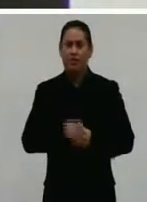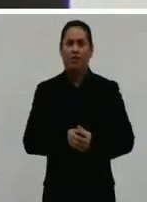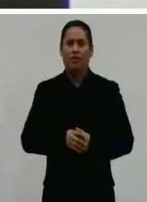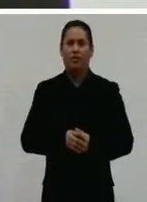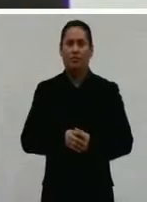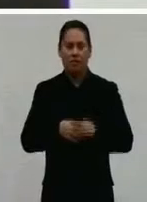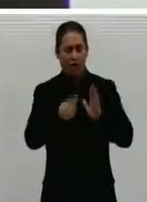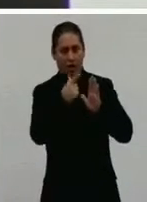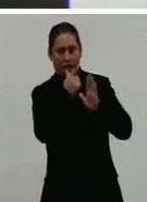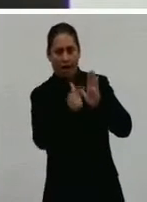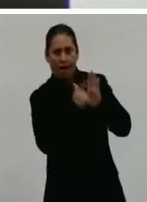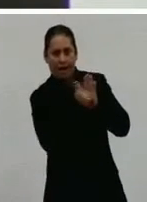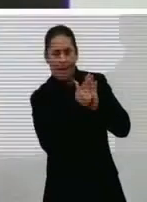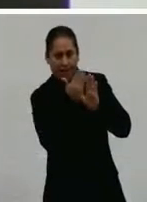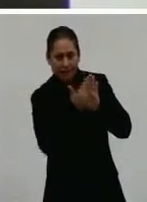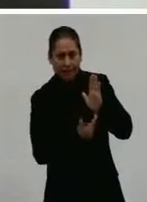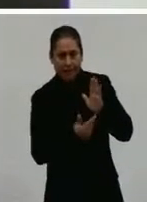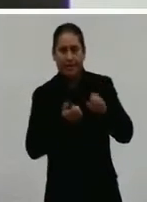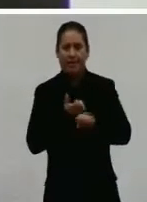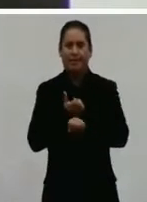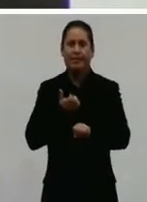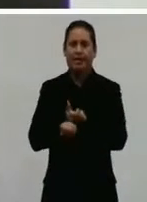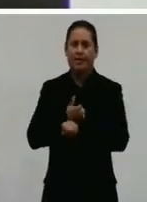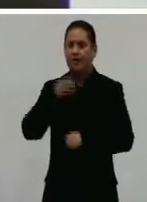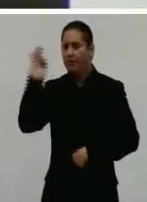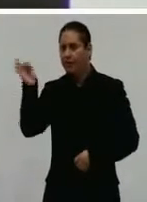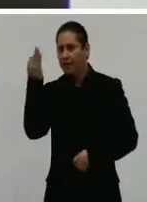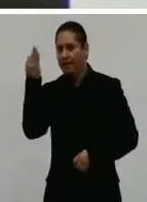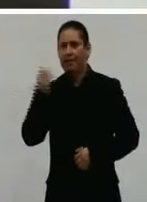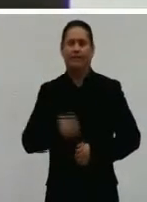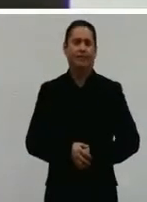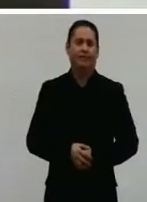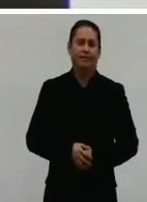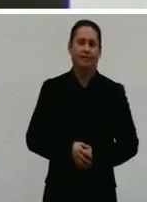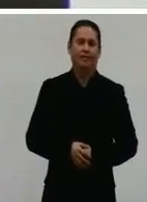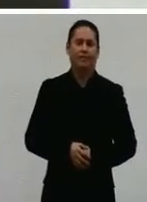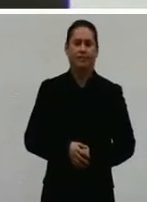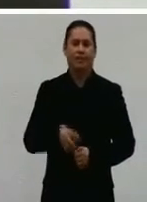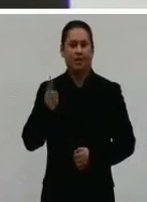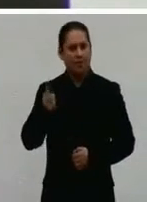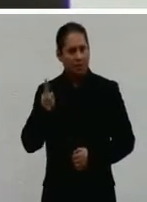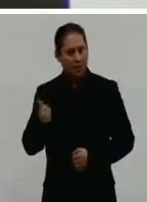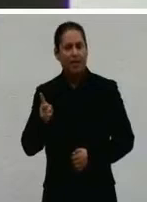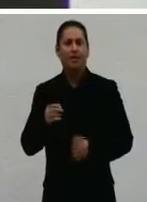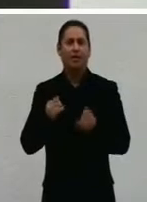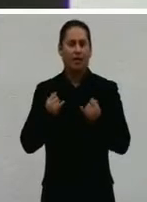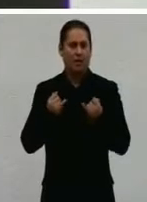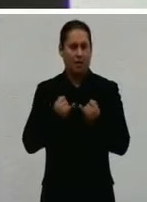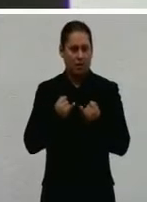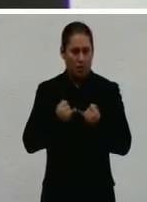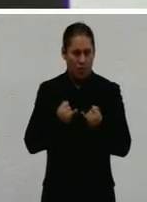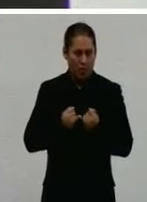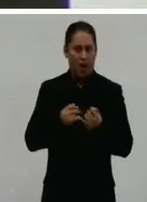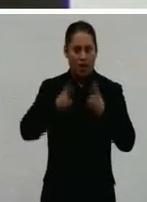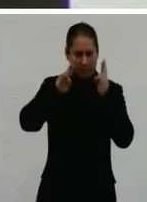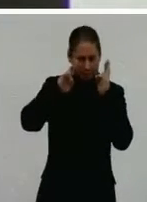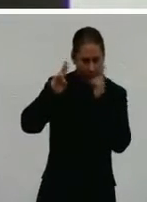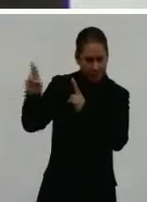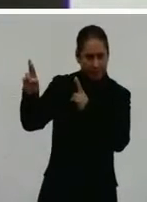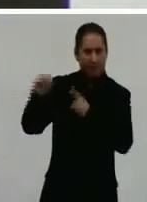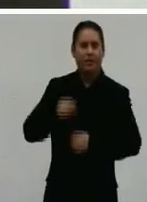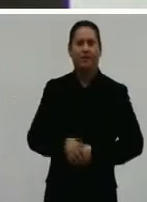jurídico estatal a la legislación federal también refrendamos nuestro reconocimiento